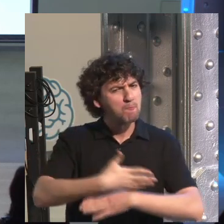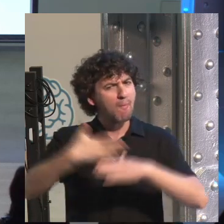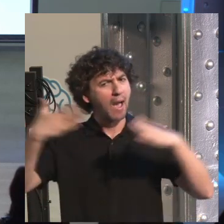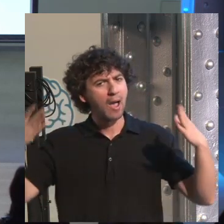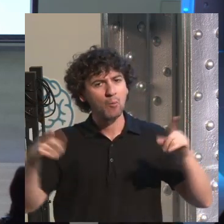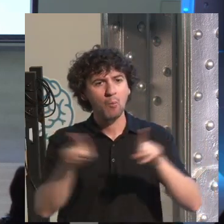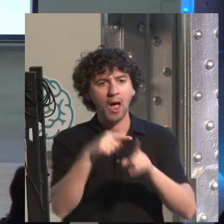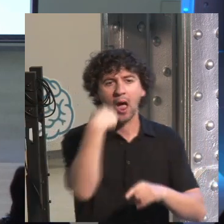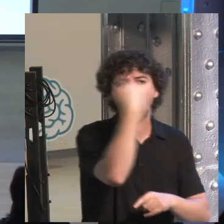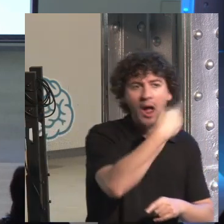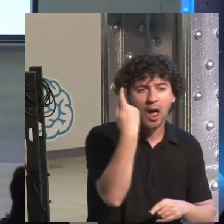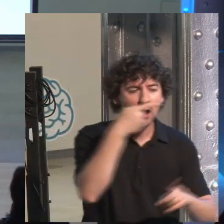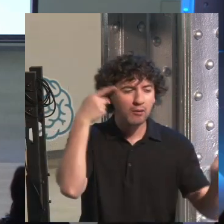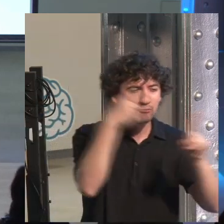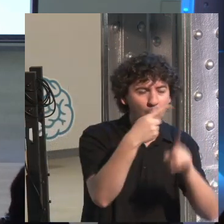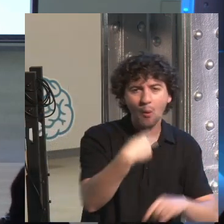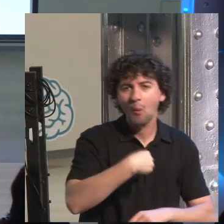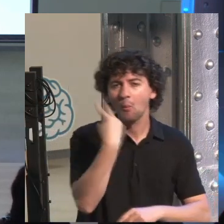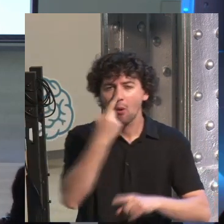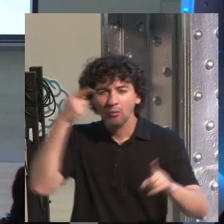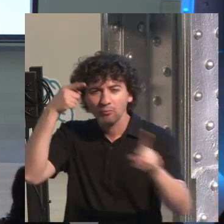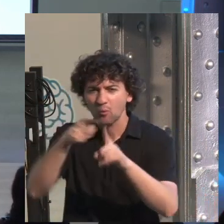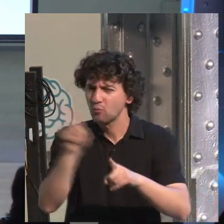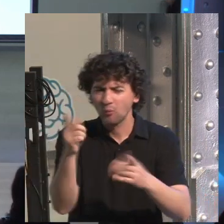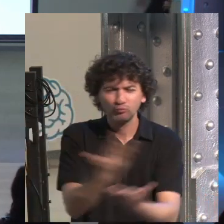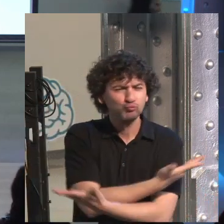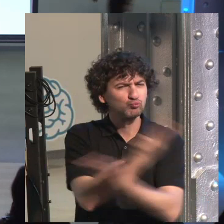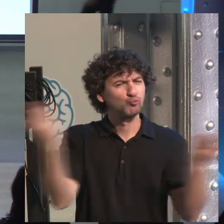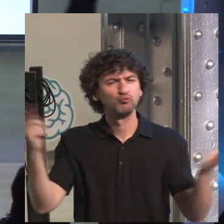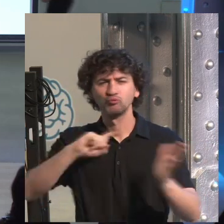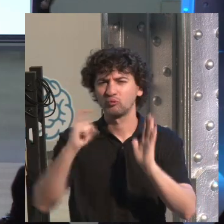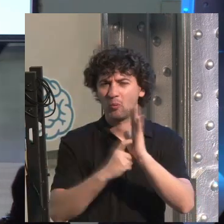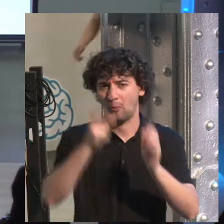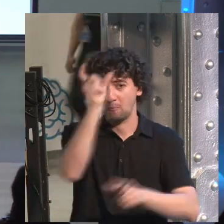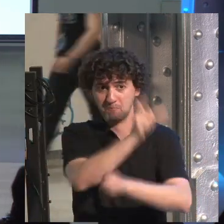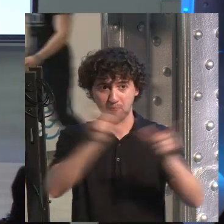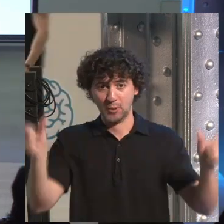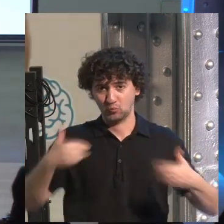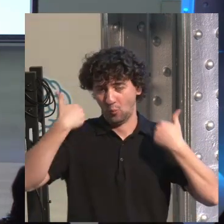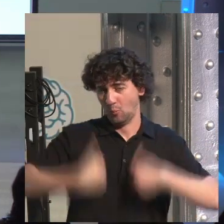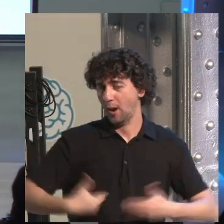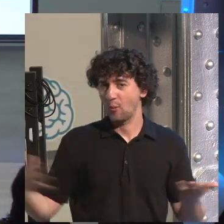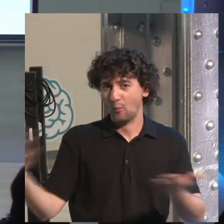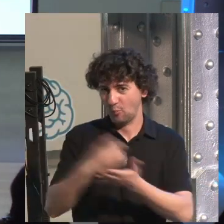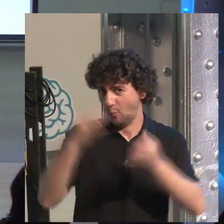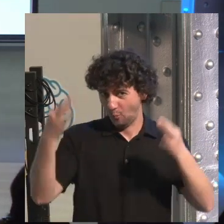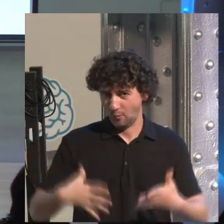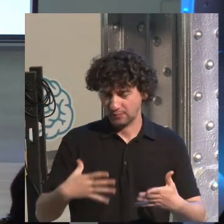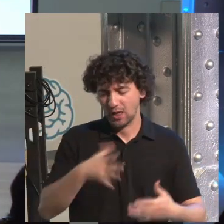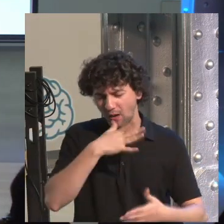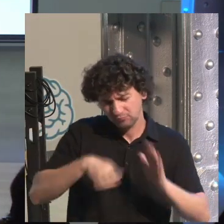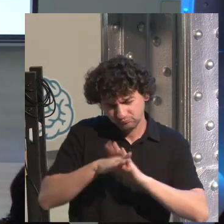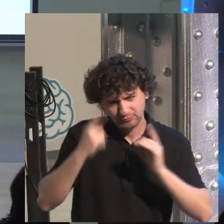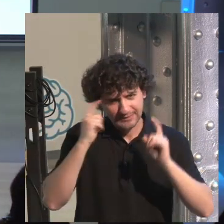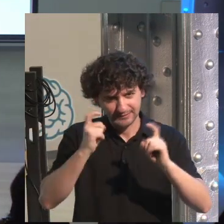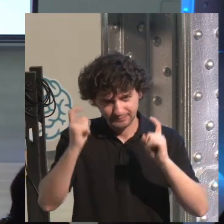sabe de caras o que no solamente sabe de voz, sino que sabe un poco de todo, ¿no? Como los humanos. Y ahí no estamos todavía. Y luego se